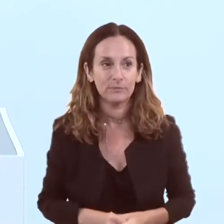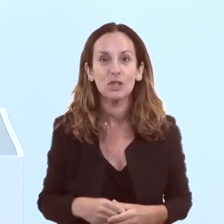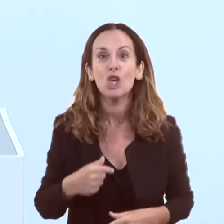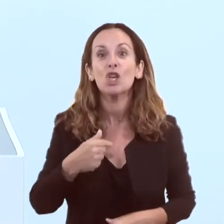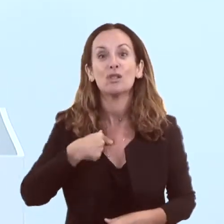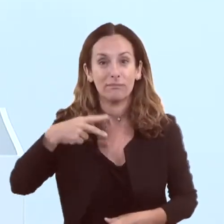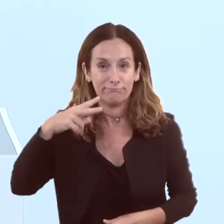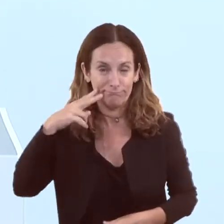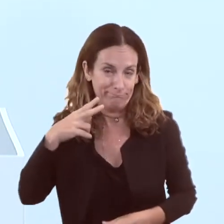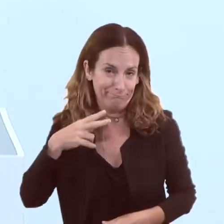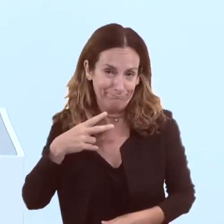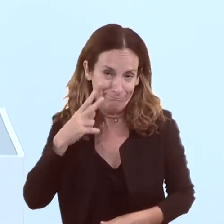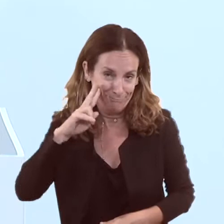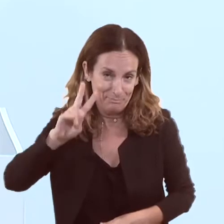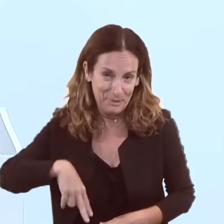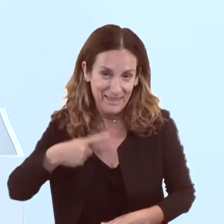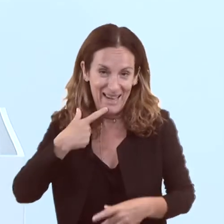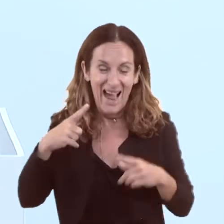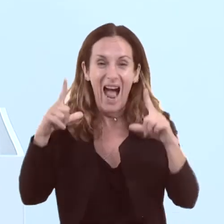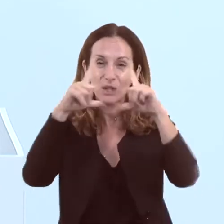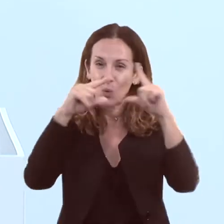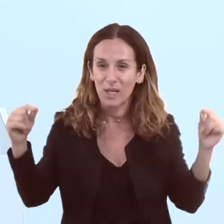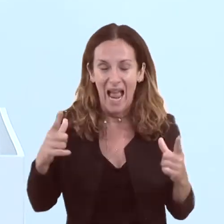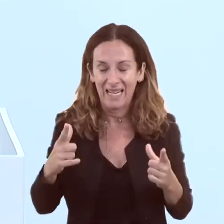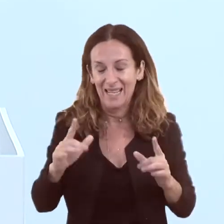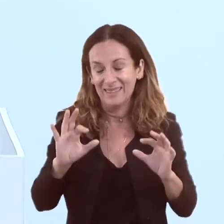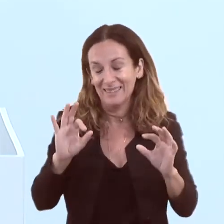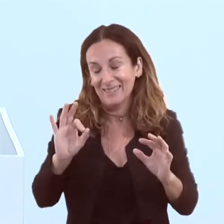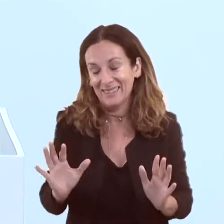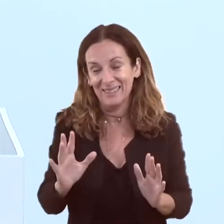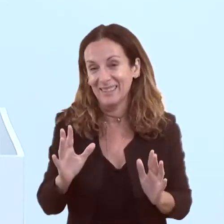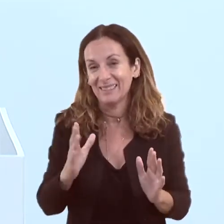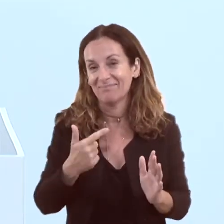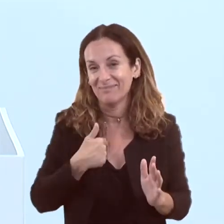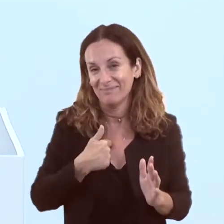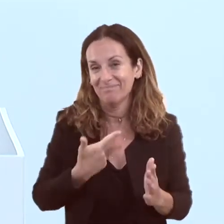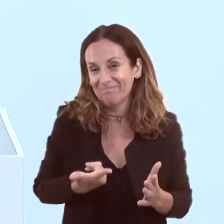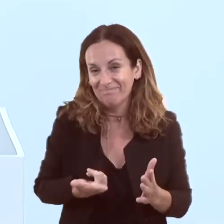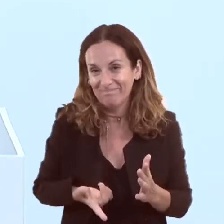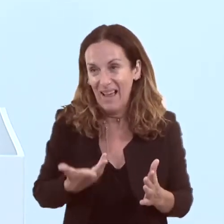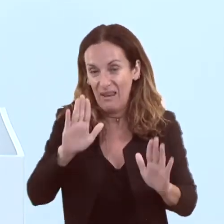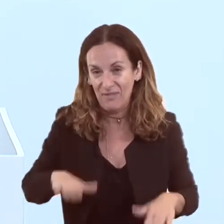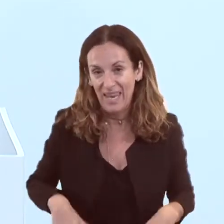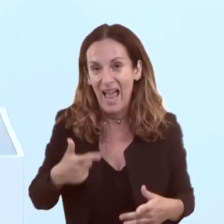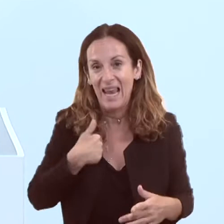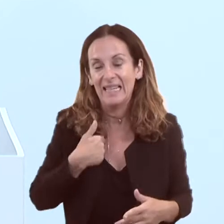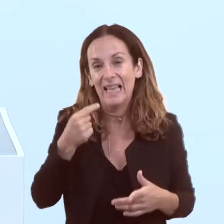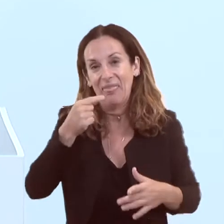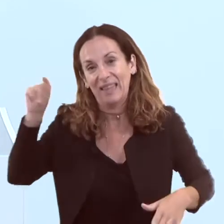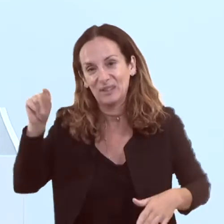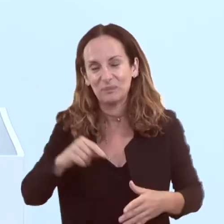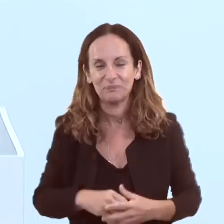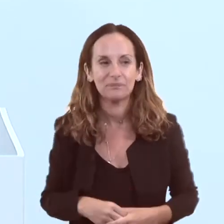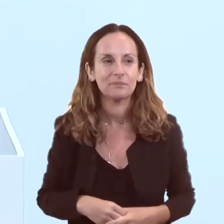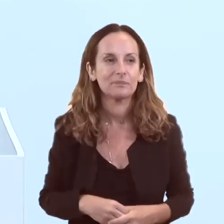asturiano sale siempre por años y años de acuerdo pues yo solamente quiero sin quitar el tiempo de lo que